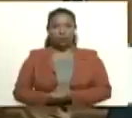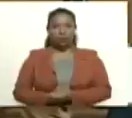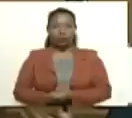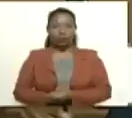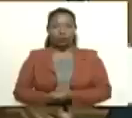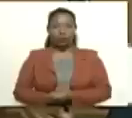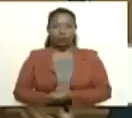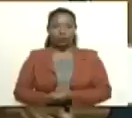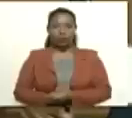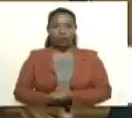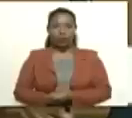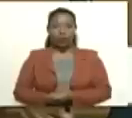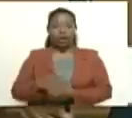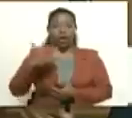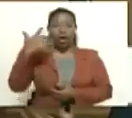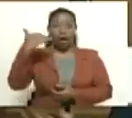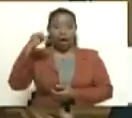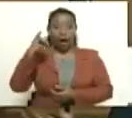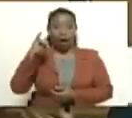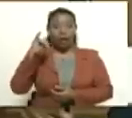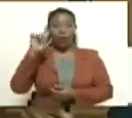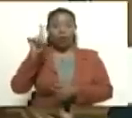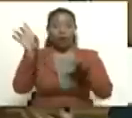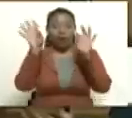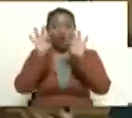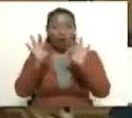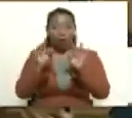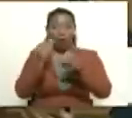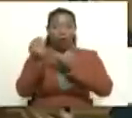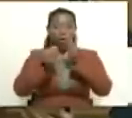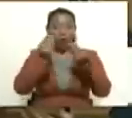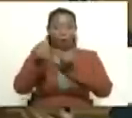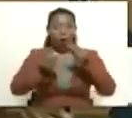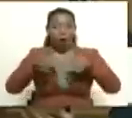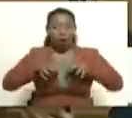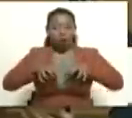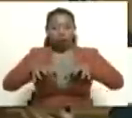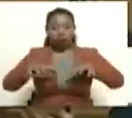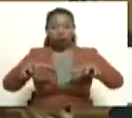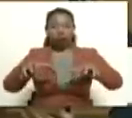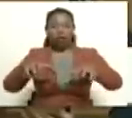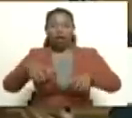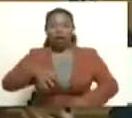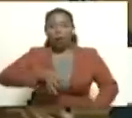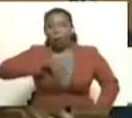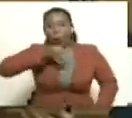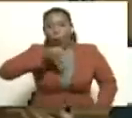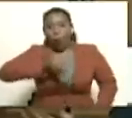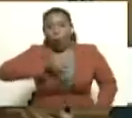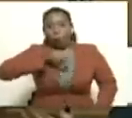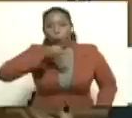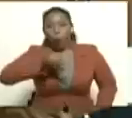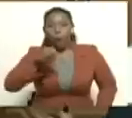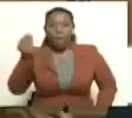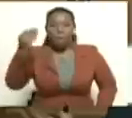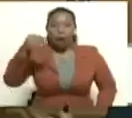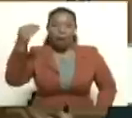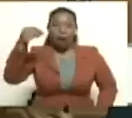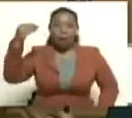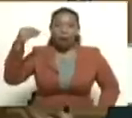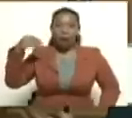Existe una manera de enriquecer el lenguaje cotidiano, el